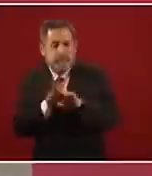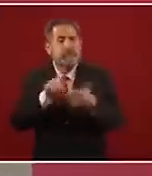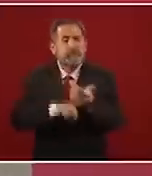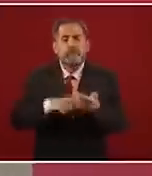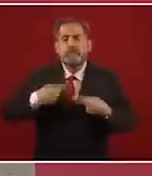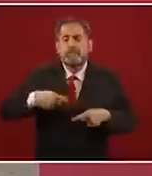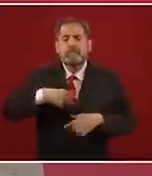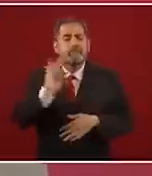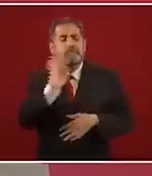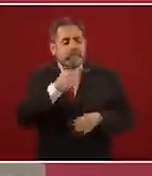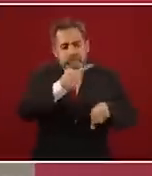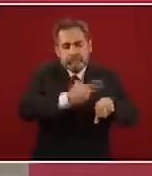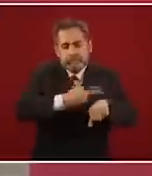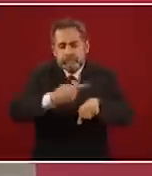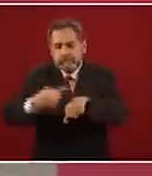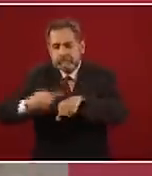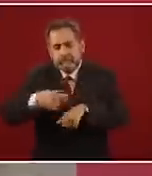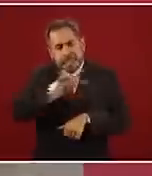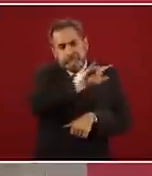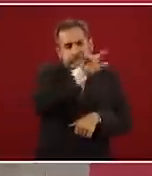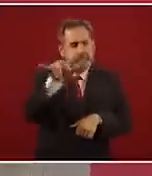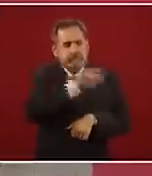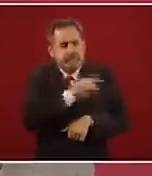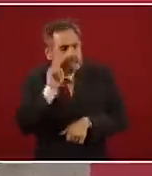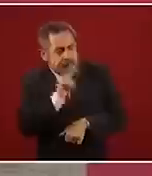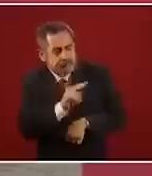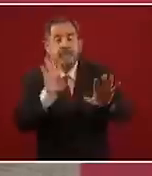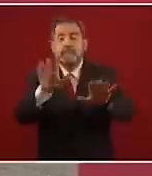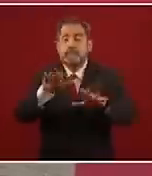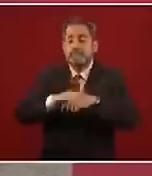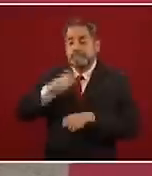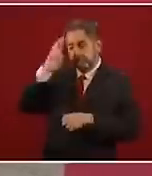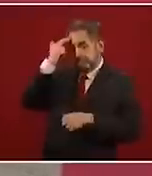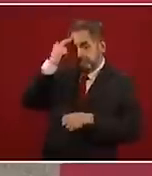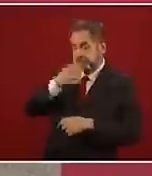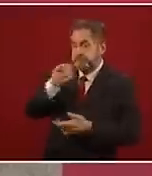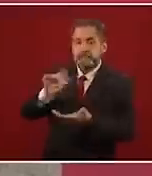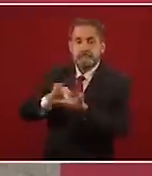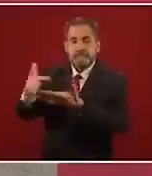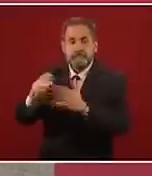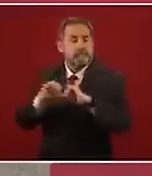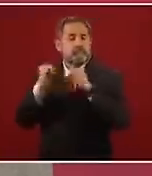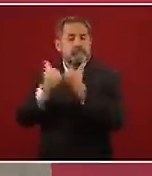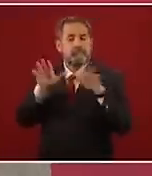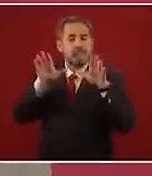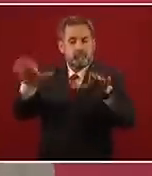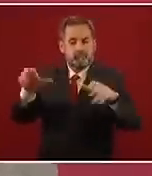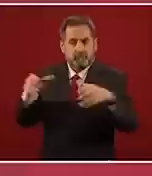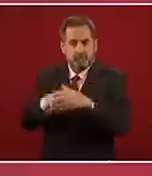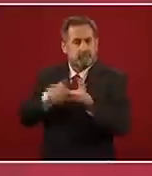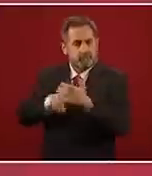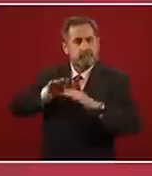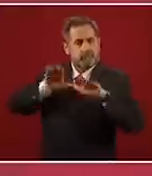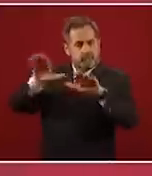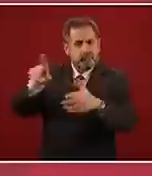que pudieran estar enfermas durante el viaje. Por cierto, mi agradecimiento a la Asociación de las Aerolíneas y las propias